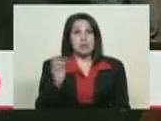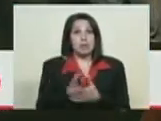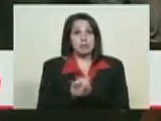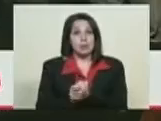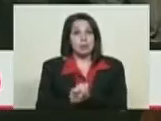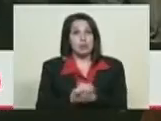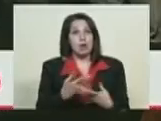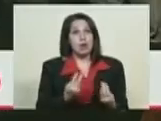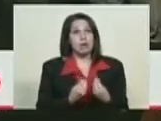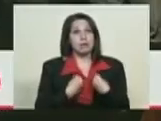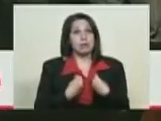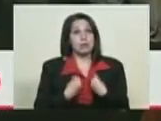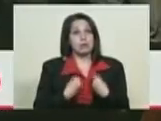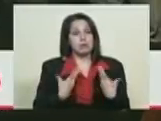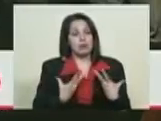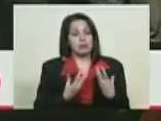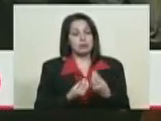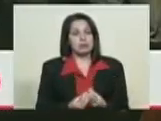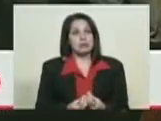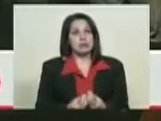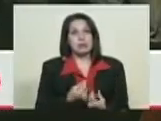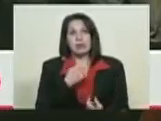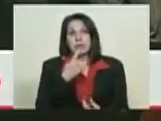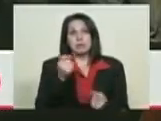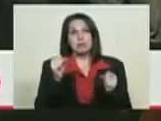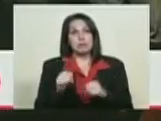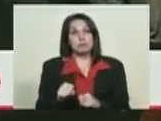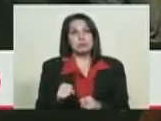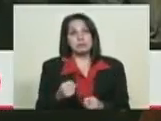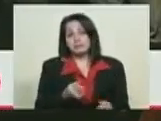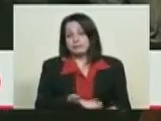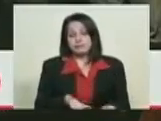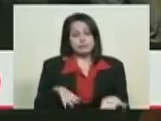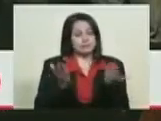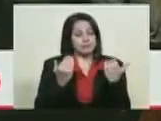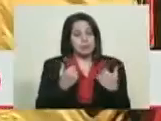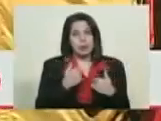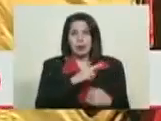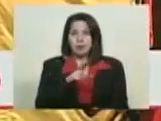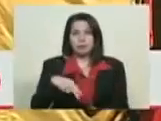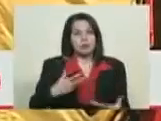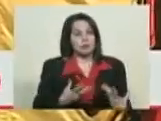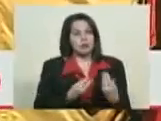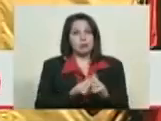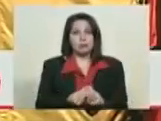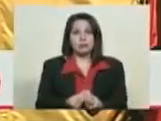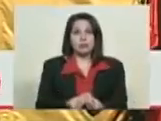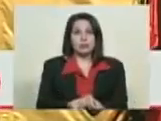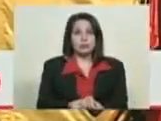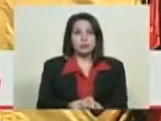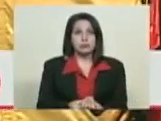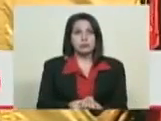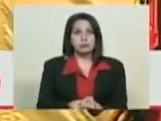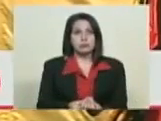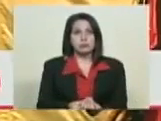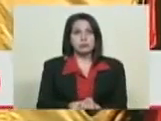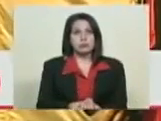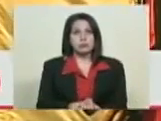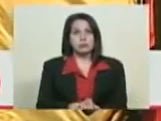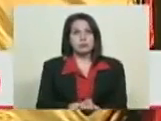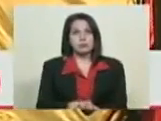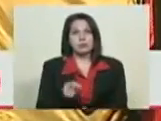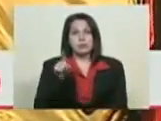de la vida, los dos al mismo tiempo le dijimos, dele presidente que nosotros lo acompañamos. Y ese